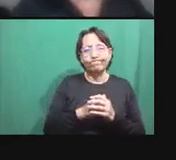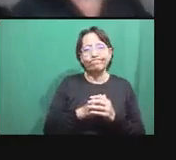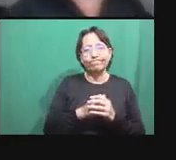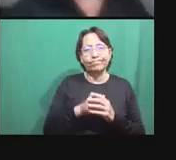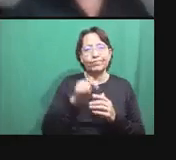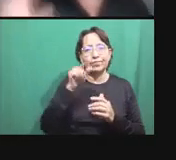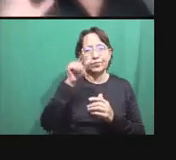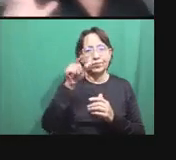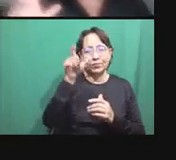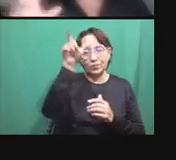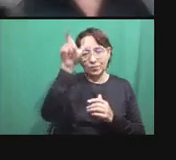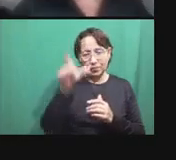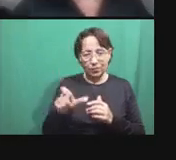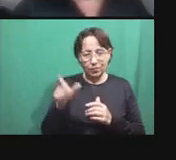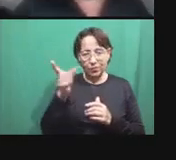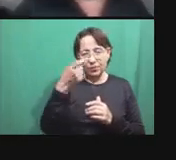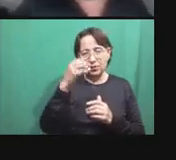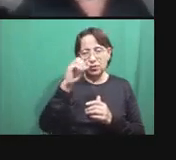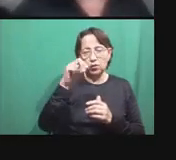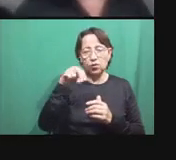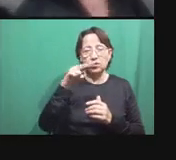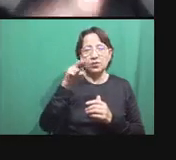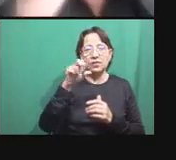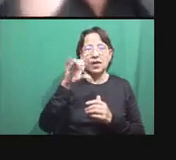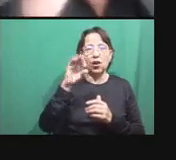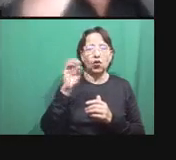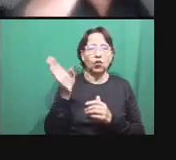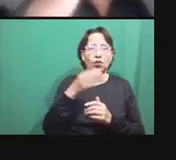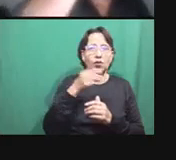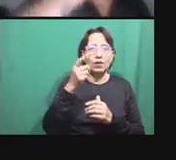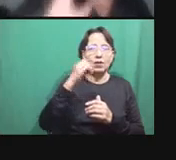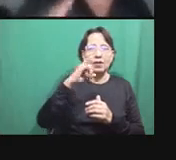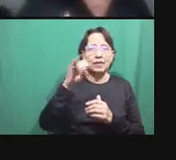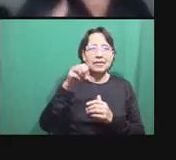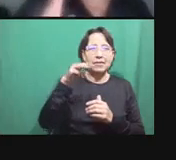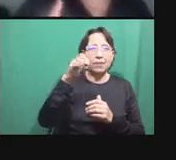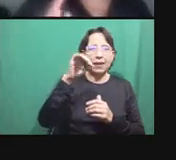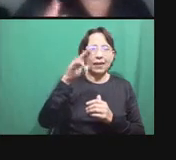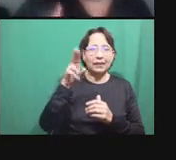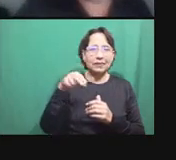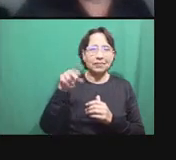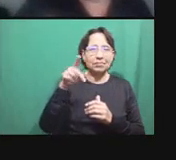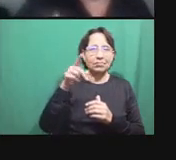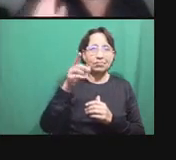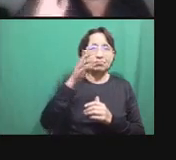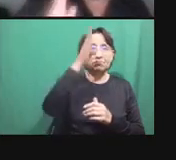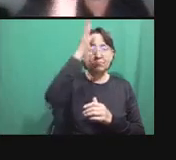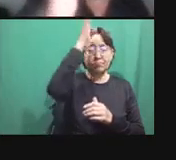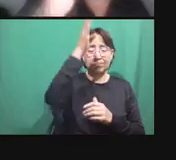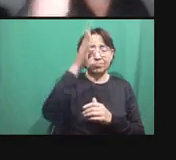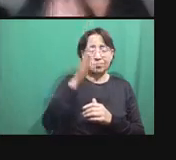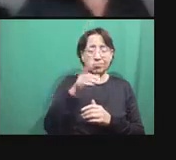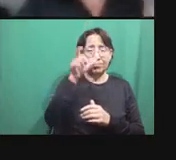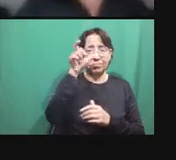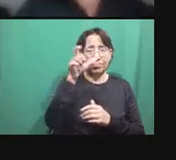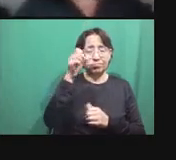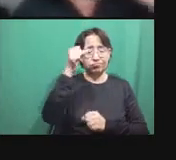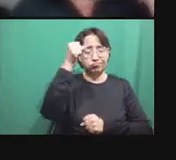Gonzalo Jiménez, sobre todo lo nombra a razón de su verticalidad, como esa erección, esa idea de la